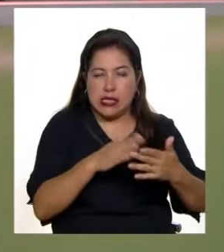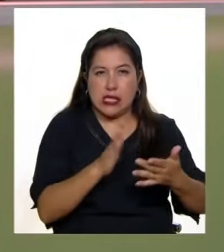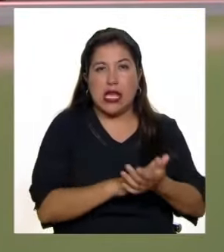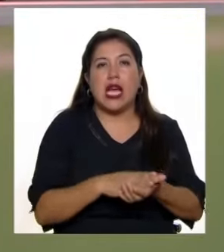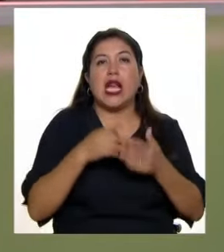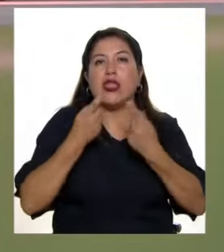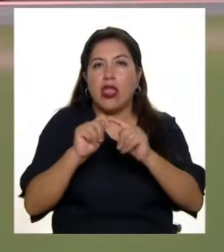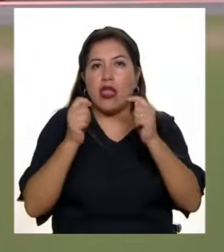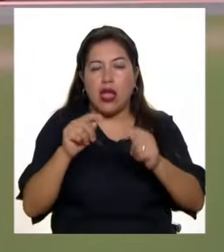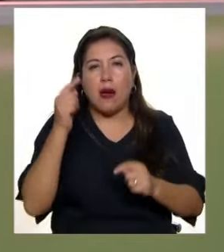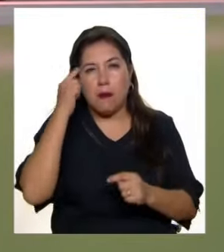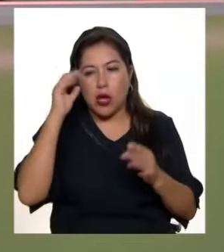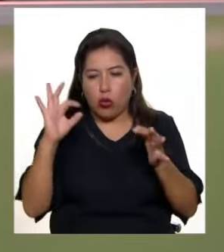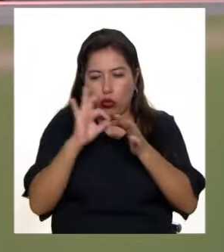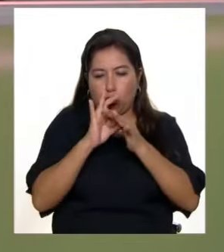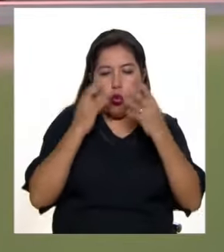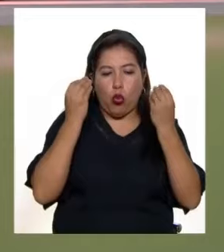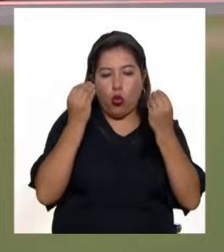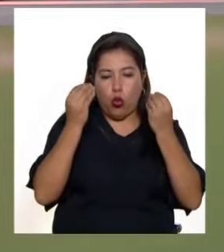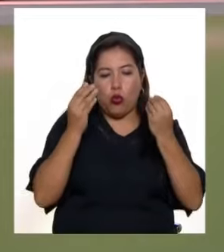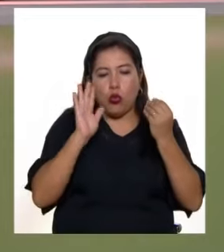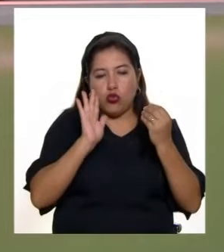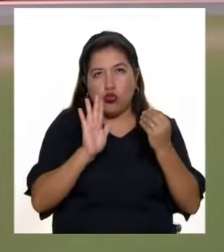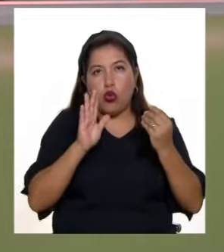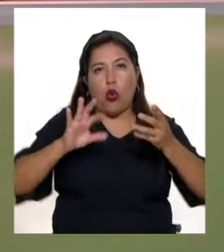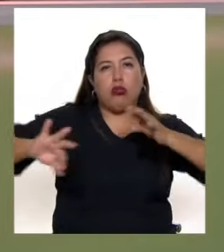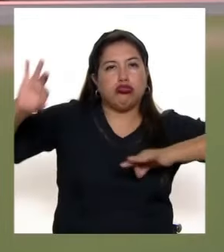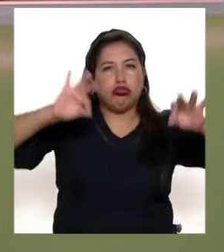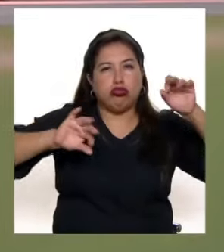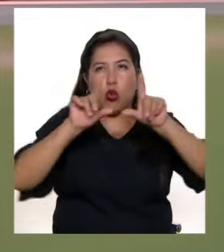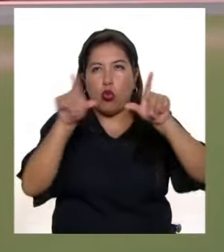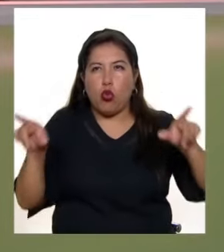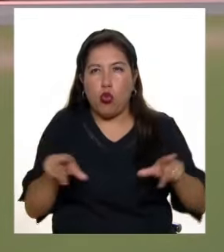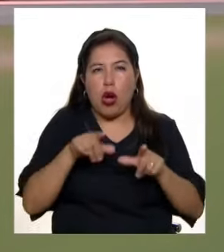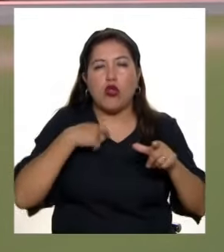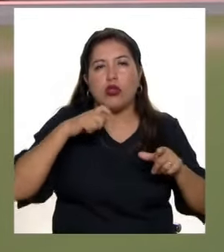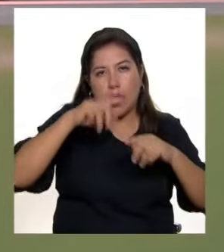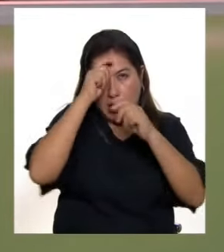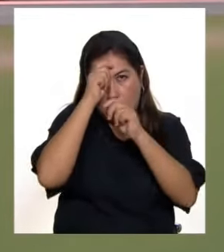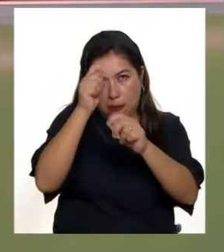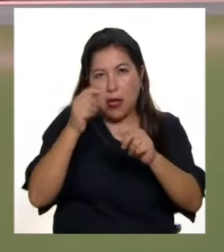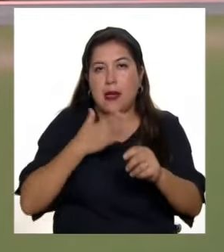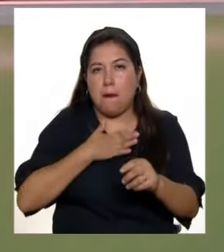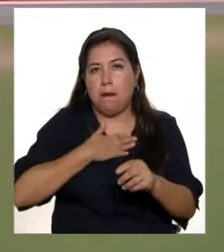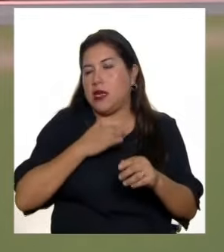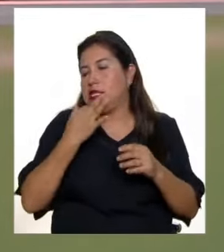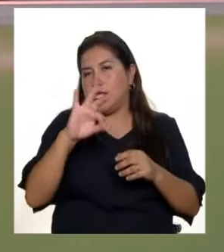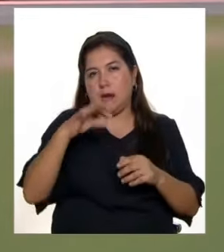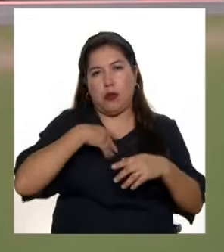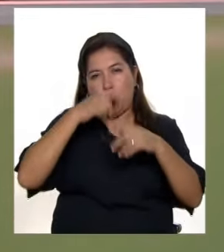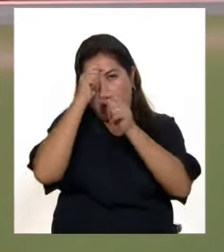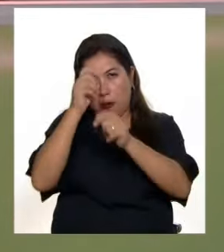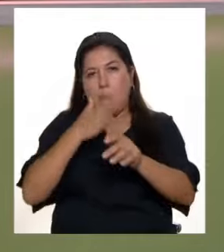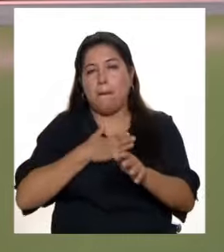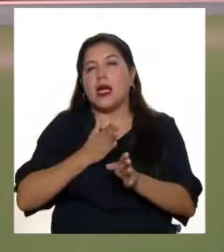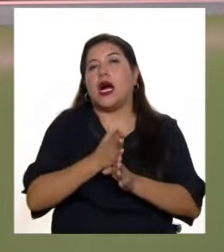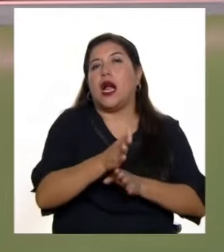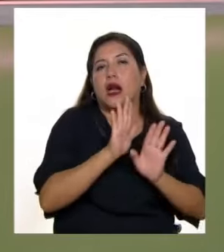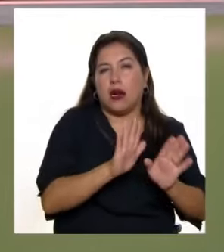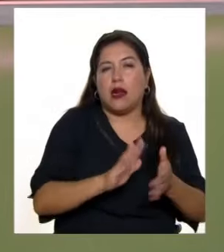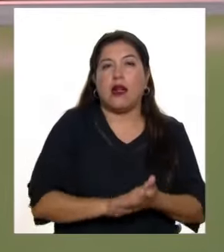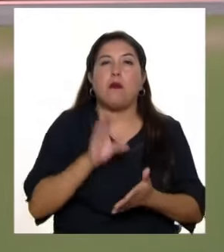la fusión hay que respetar un poquito la esencia, que es lo que a mí es la base de mi carrera. Yo fusiono cualquier cosa, pero a la gente que de pronto es